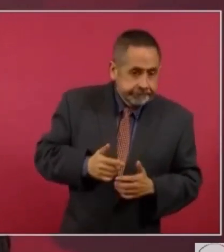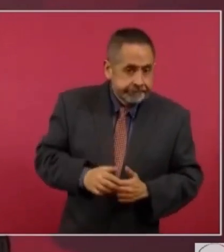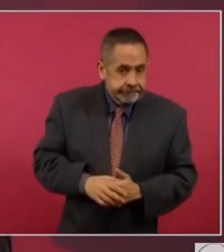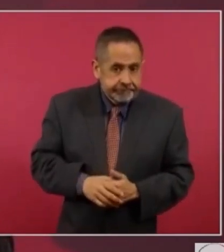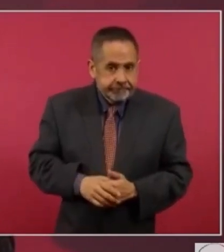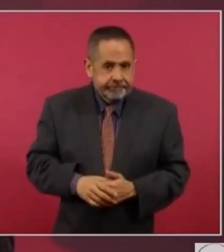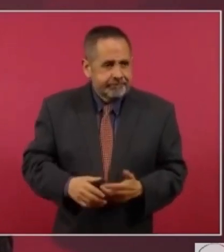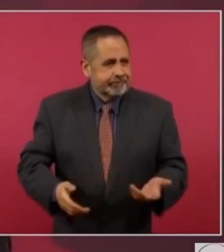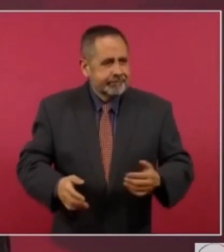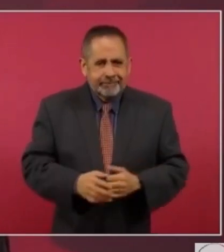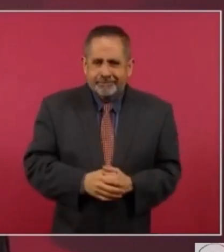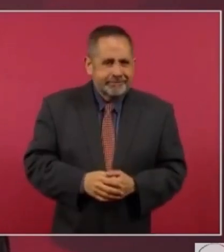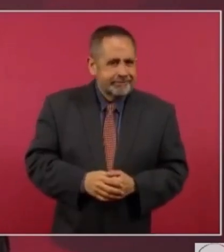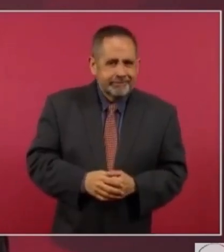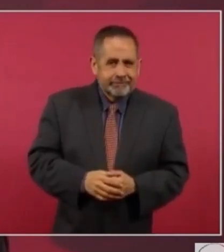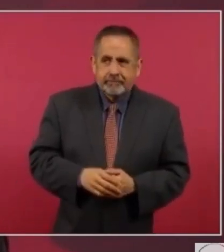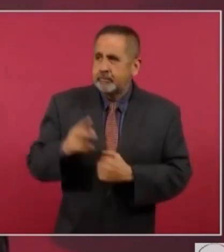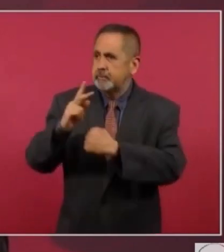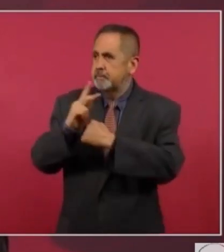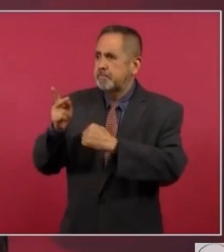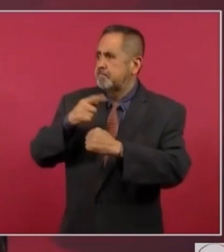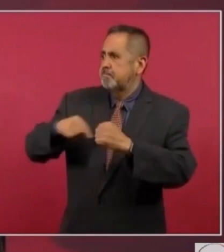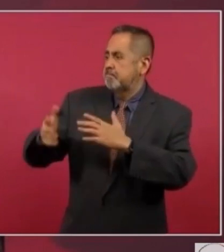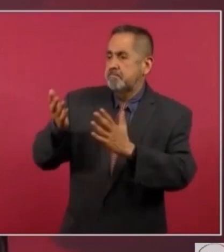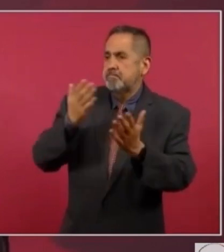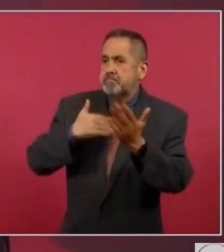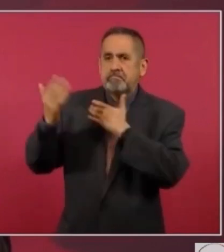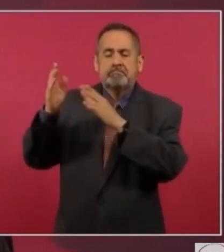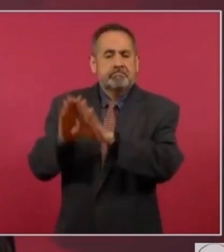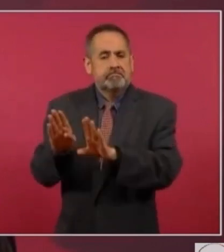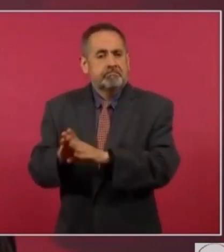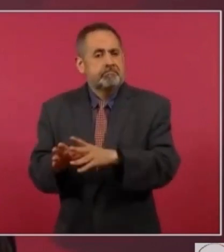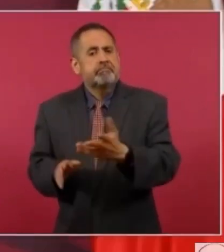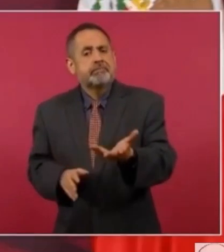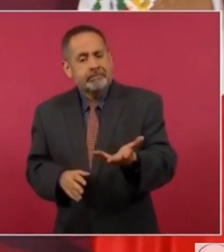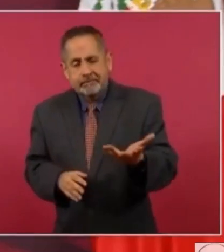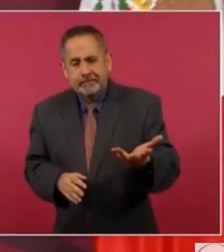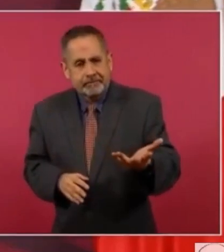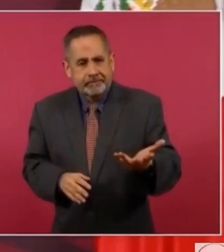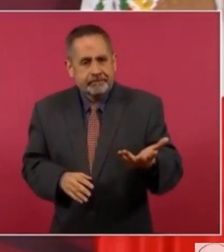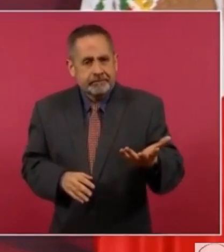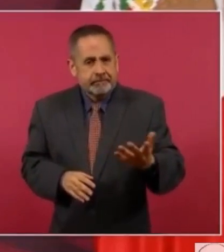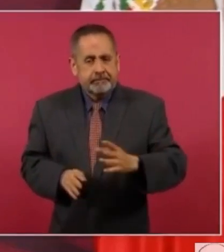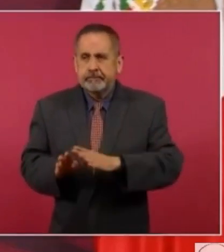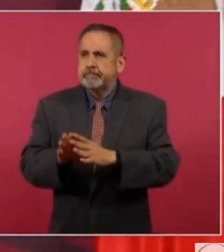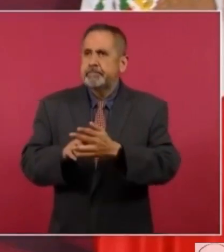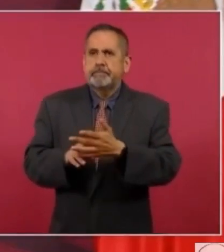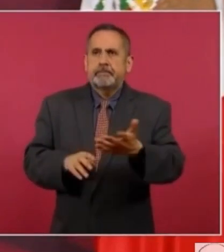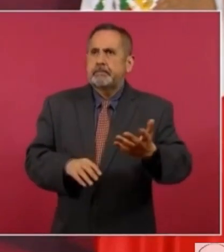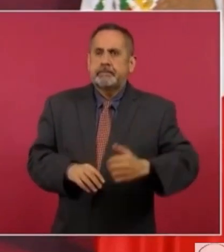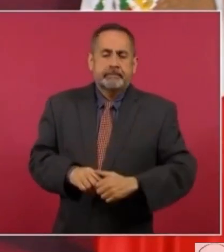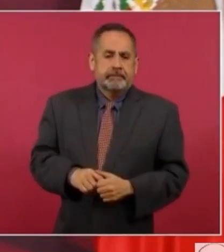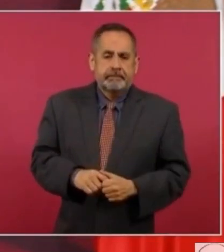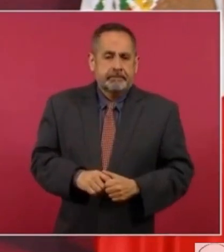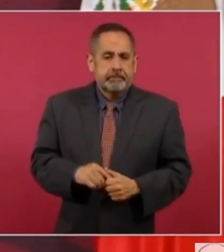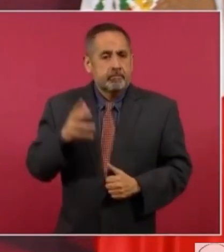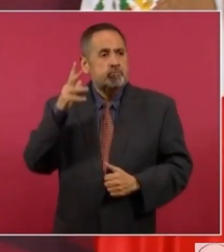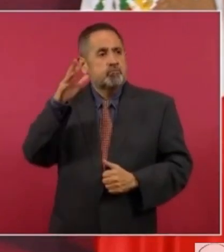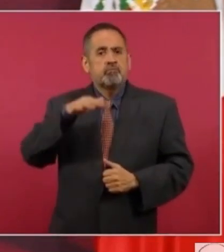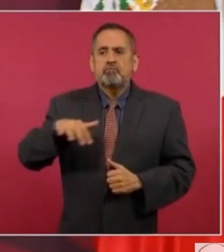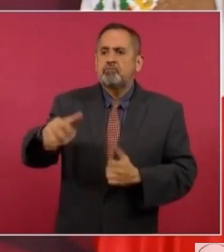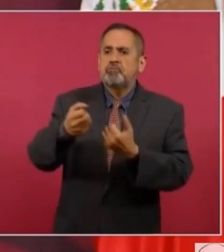¿Cómo vamos a salir adelante como país? ¿Cómo vamos a llegar a una sociedad